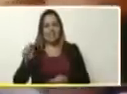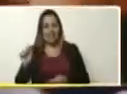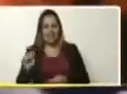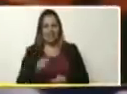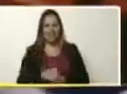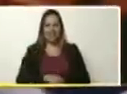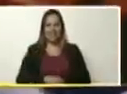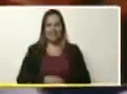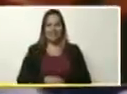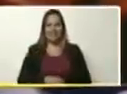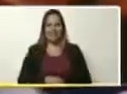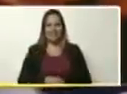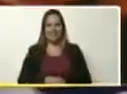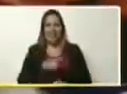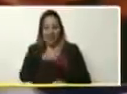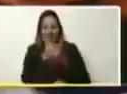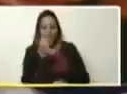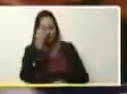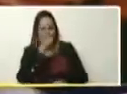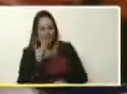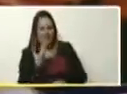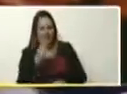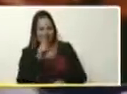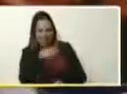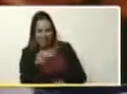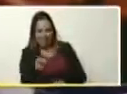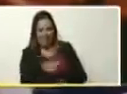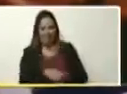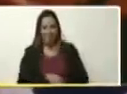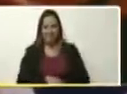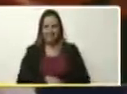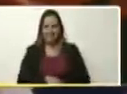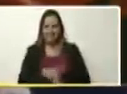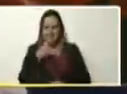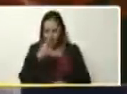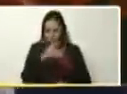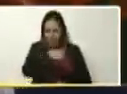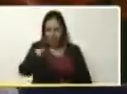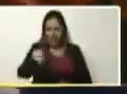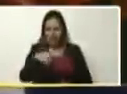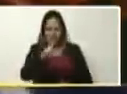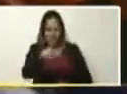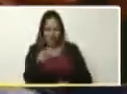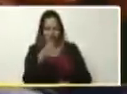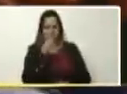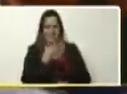Silita, chica. Silita está bonita, ¿verdad? Díganme ustedes, ¿está bonita?